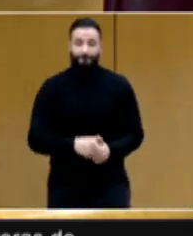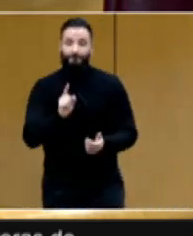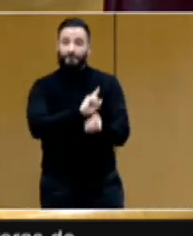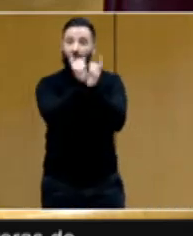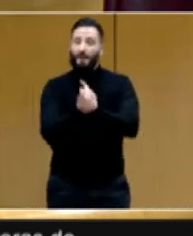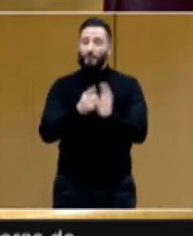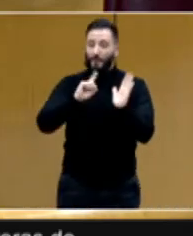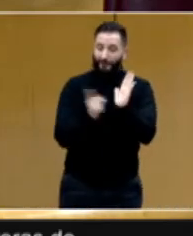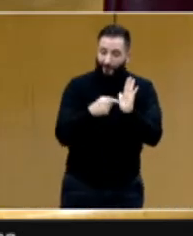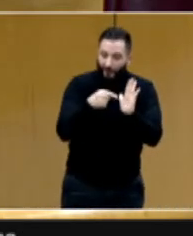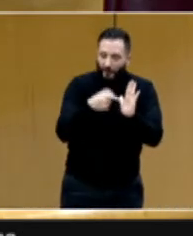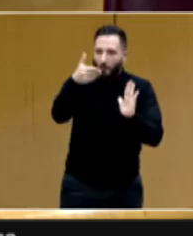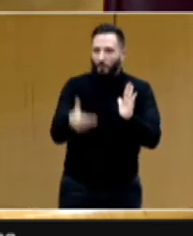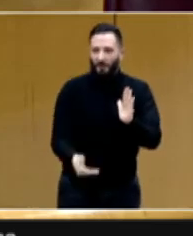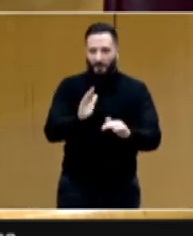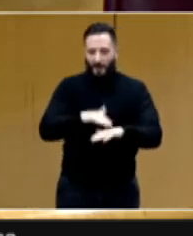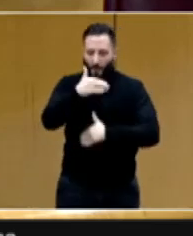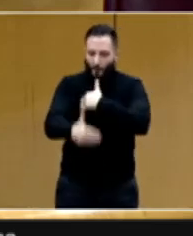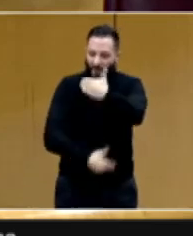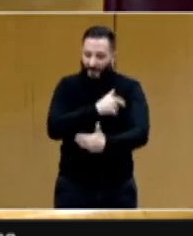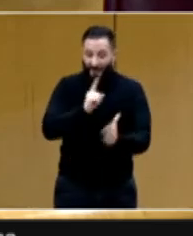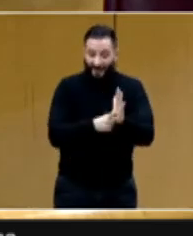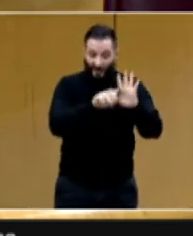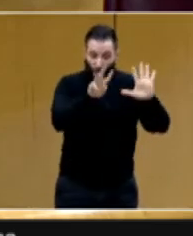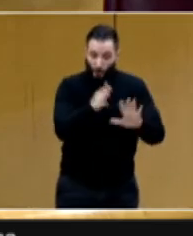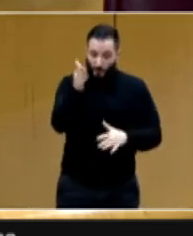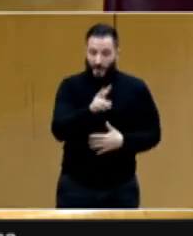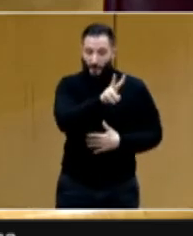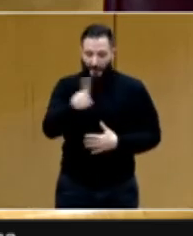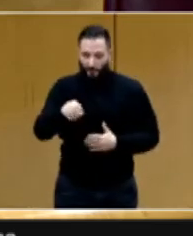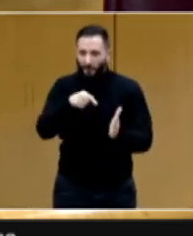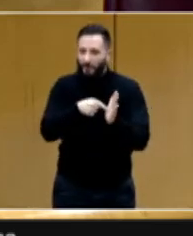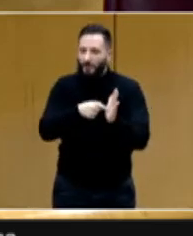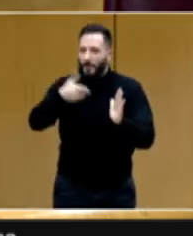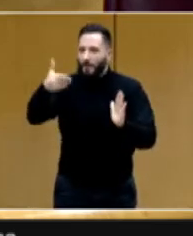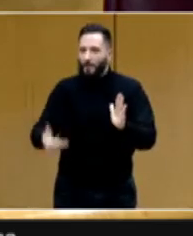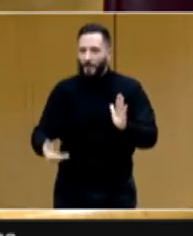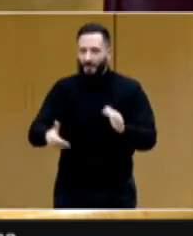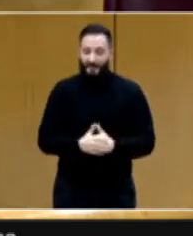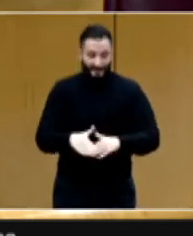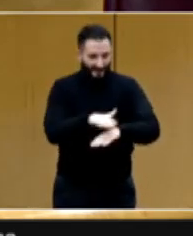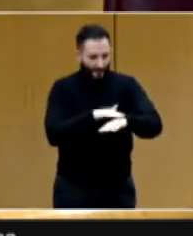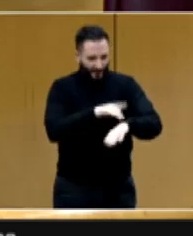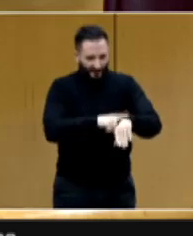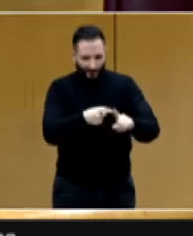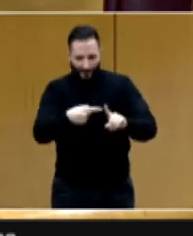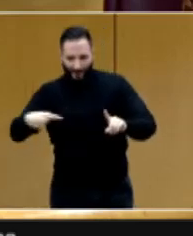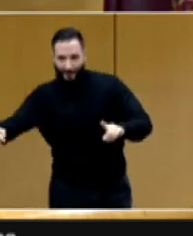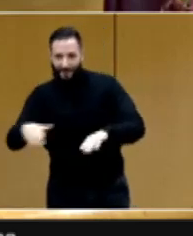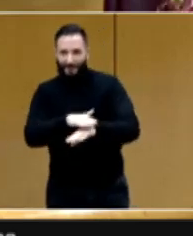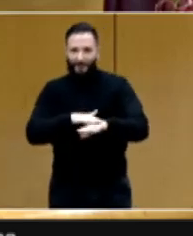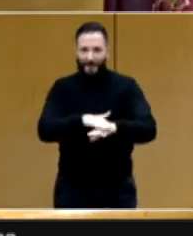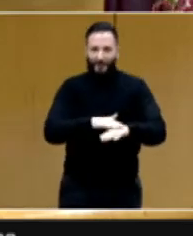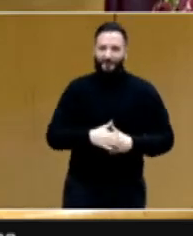ordenamiento procesal la ley 821 Perdón por haberme extendido Muchas gracias No nada no te has extendido han sido tres minutos